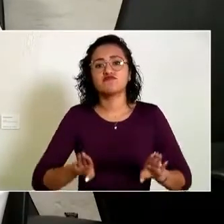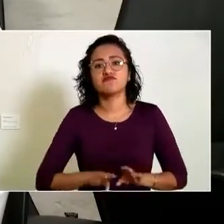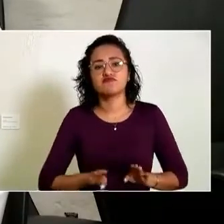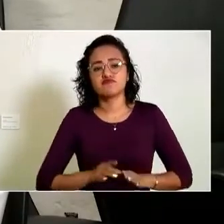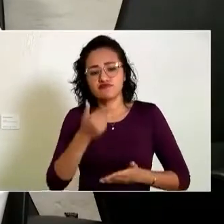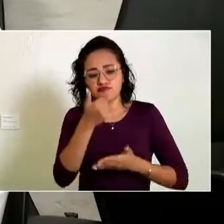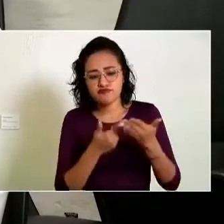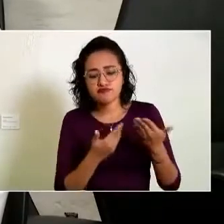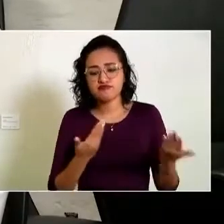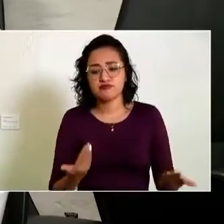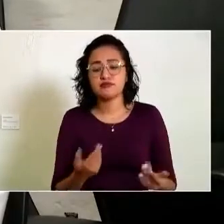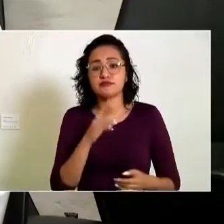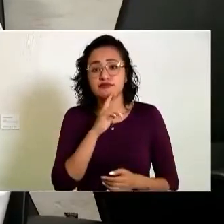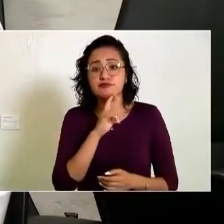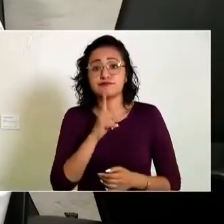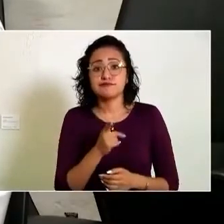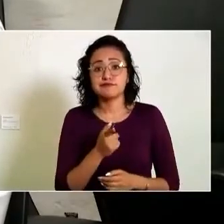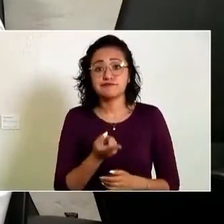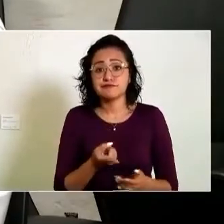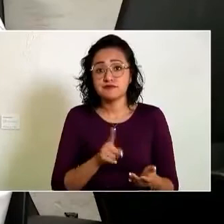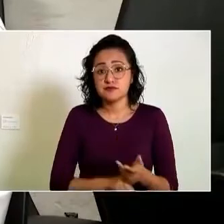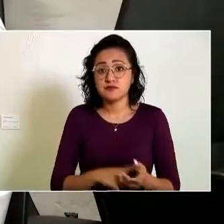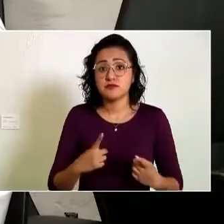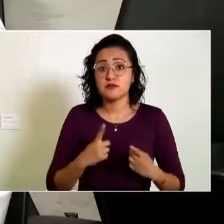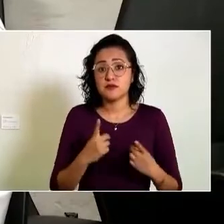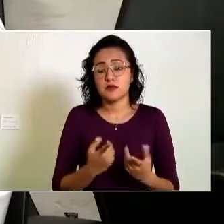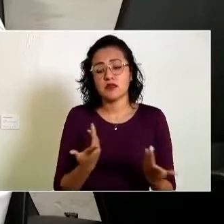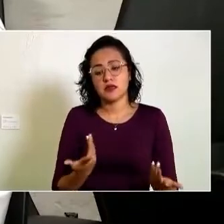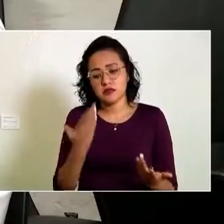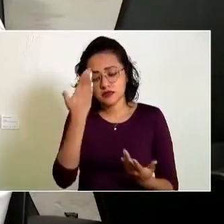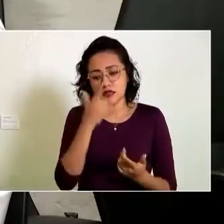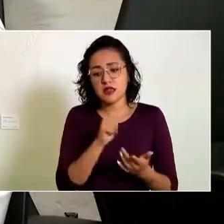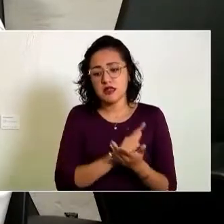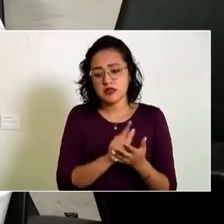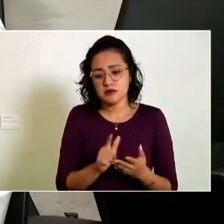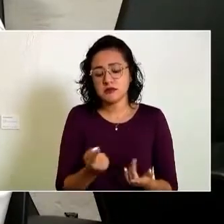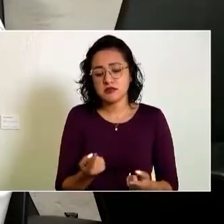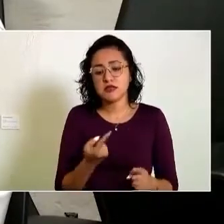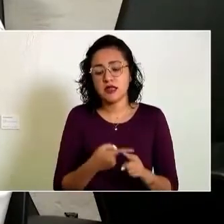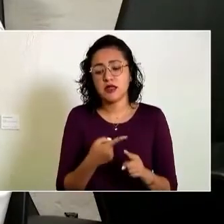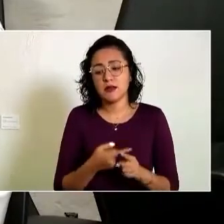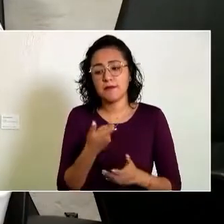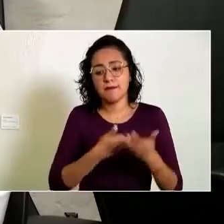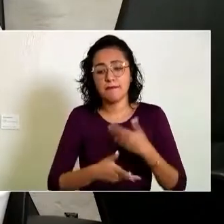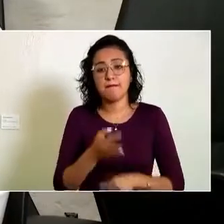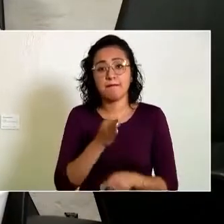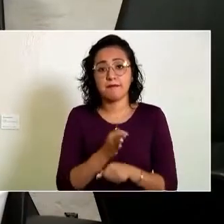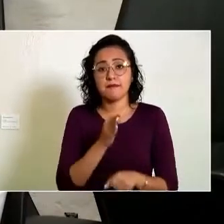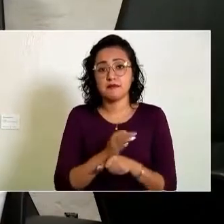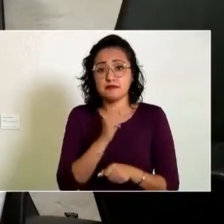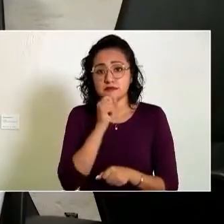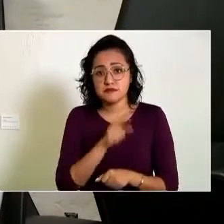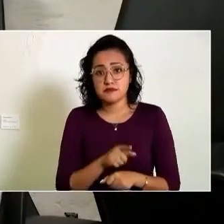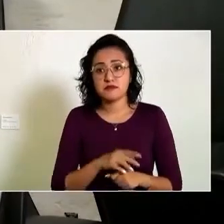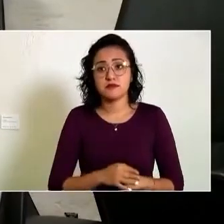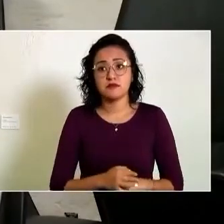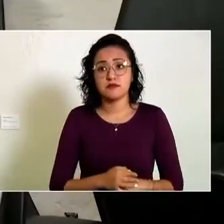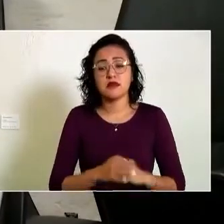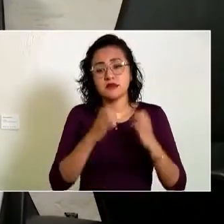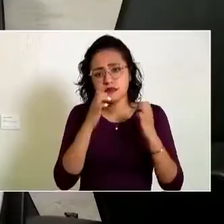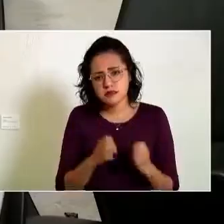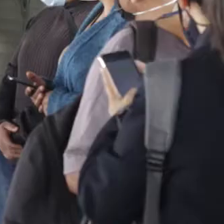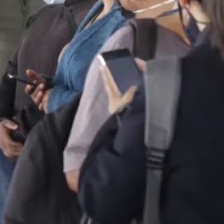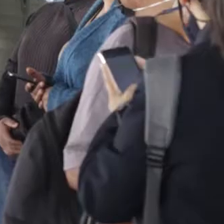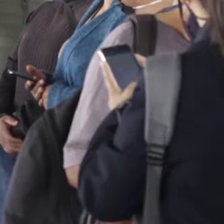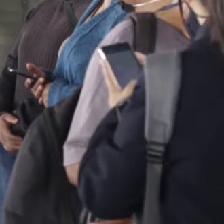características que mejorarán el sistema y darán mayor certeza y transparencia a los recursos que ingresan por este concepto. Al mismo tiempo, el